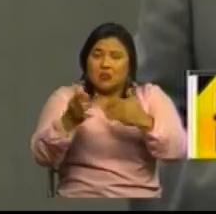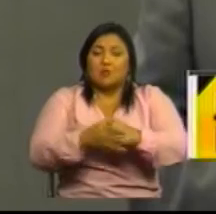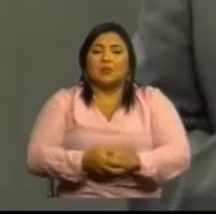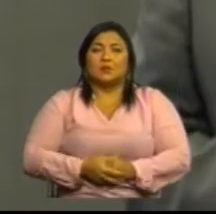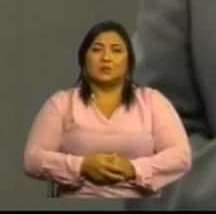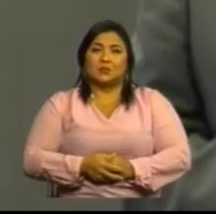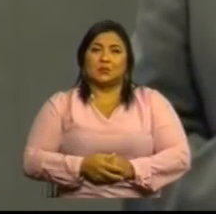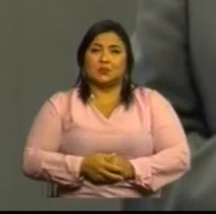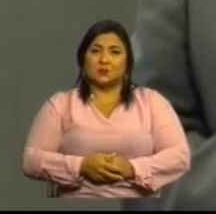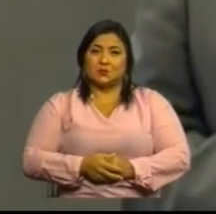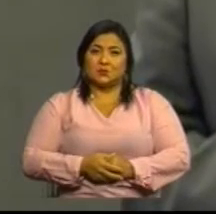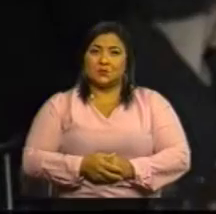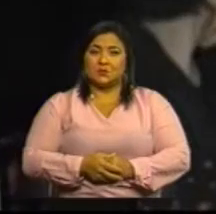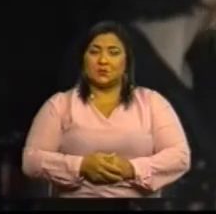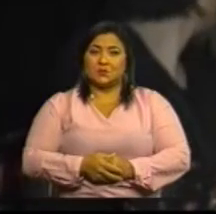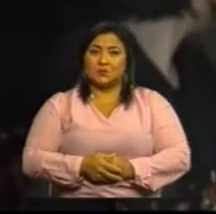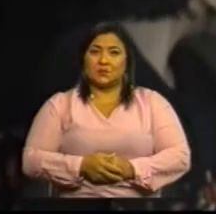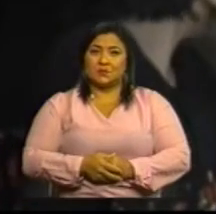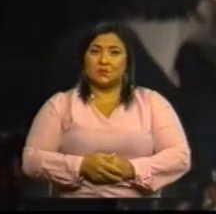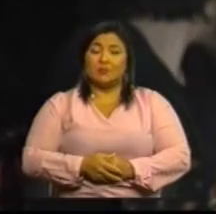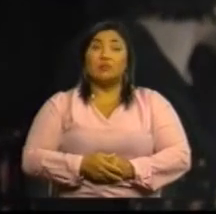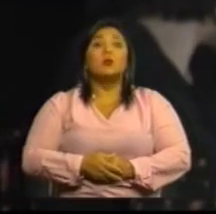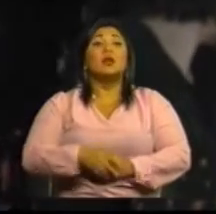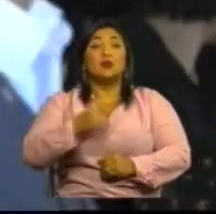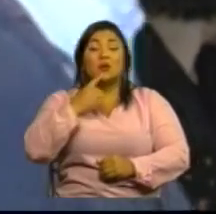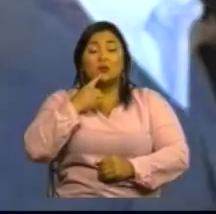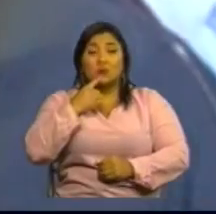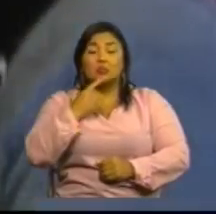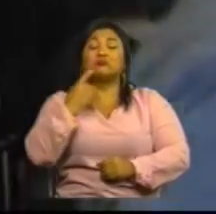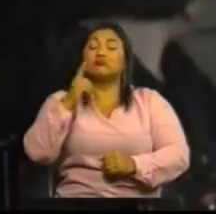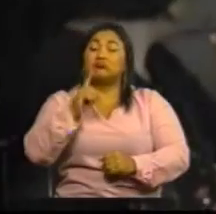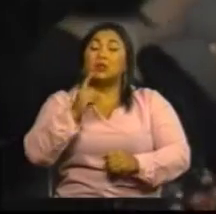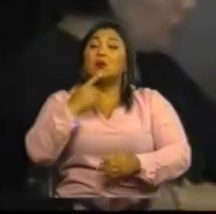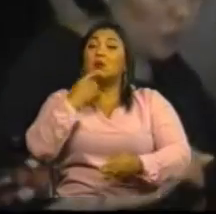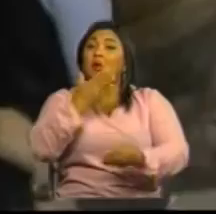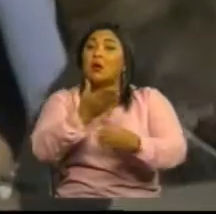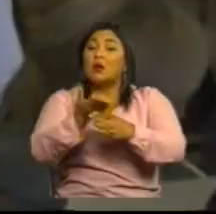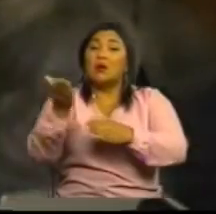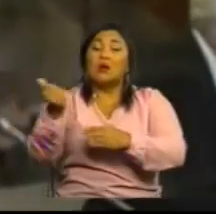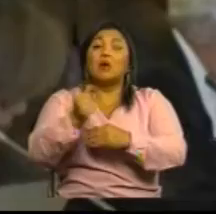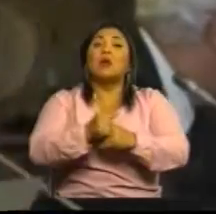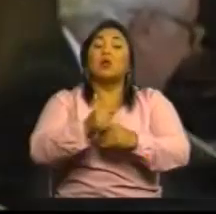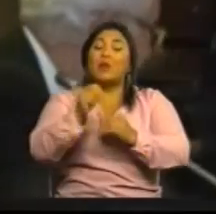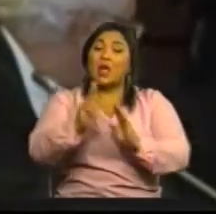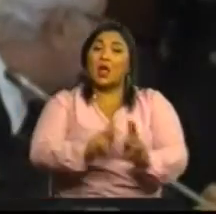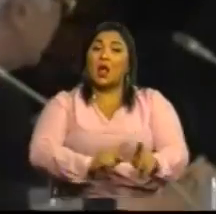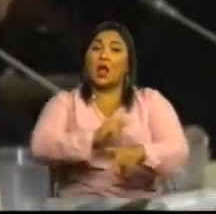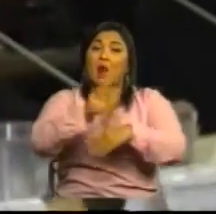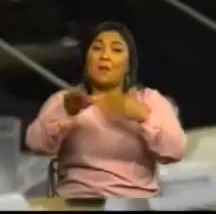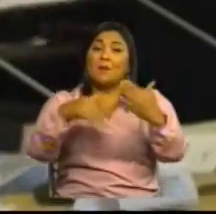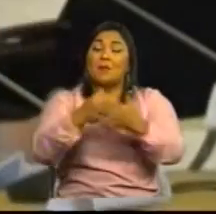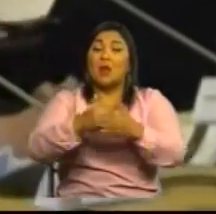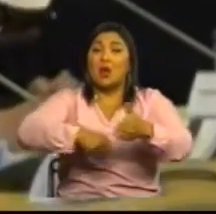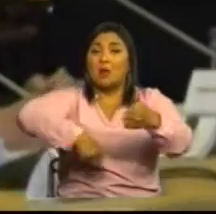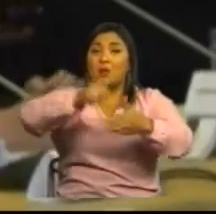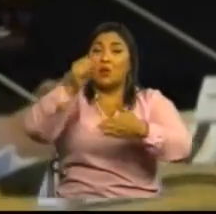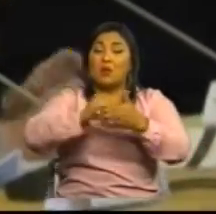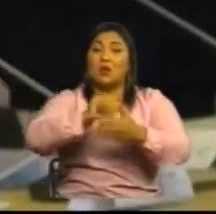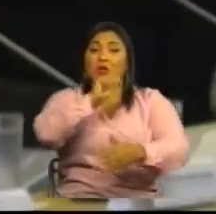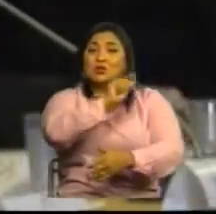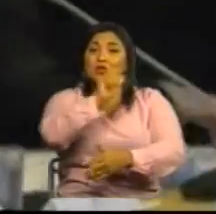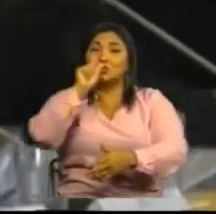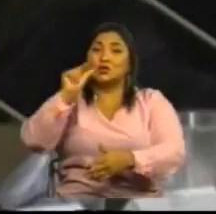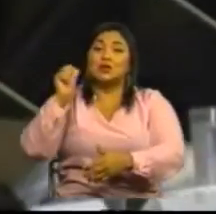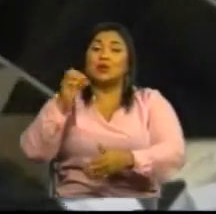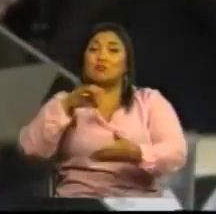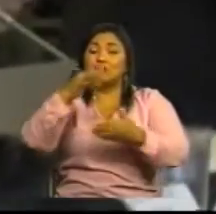esta tarde. Se originó obedeciendo a una petición de Homero Castañer en el Pleno, siendo aprobado con 110 votos a